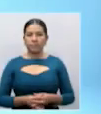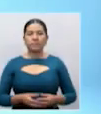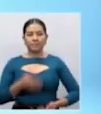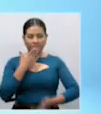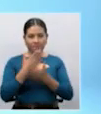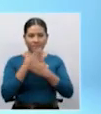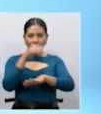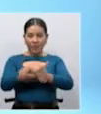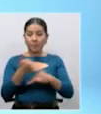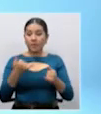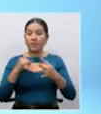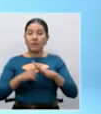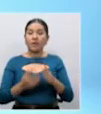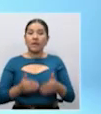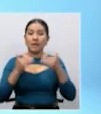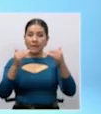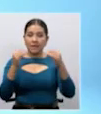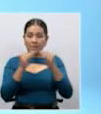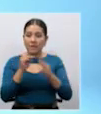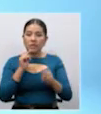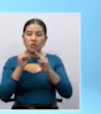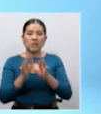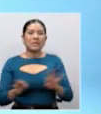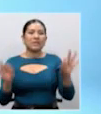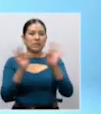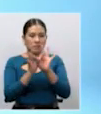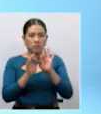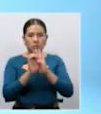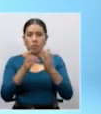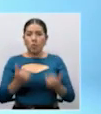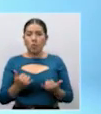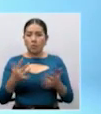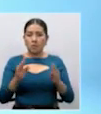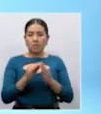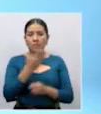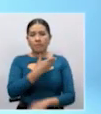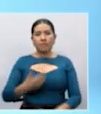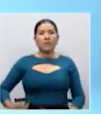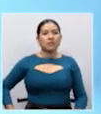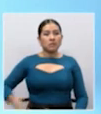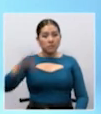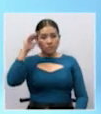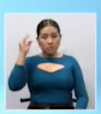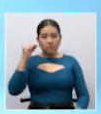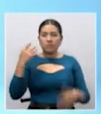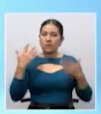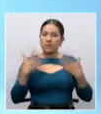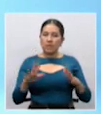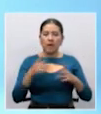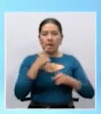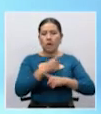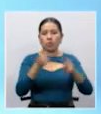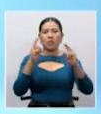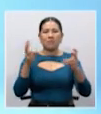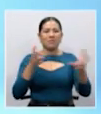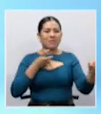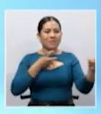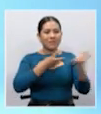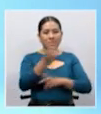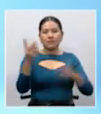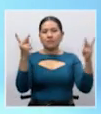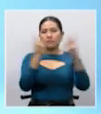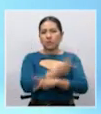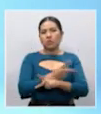Es porque durante esta jornada el presidente Luis Arce Catacora ya oficializó la declaratoria de desastre en el país por el tema de